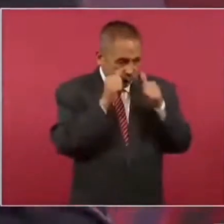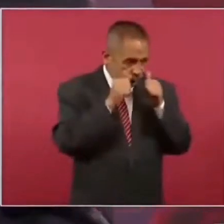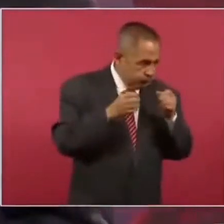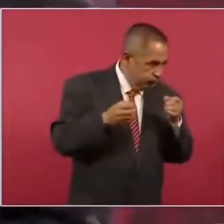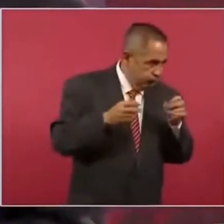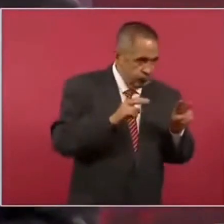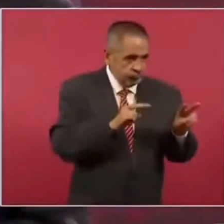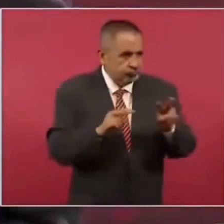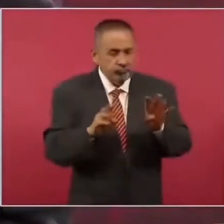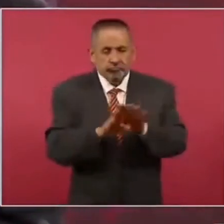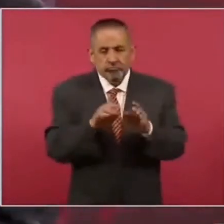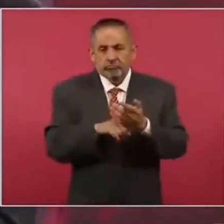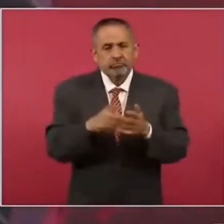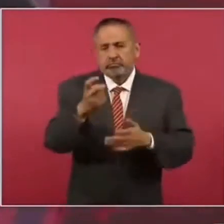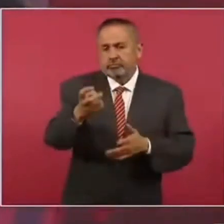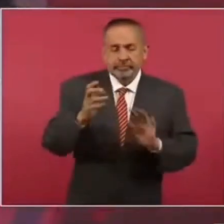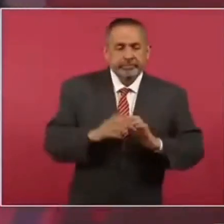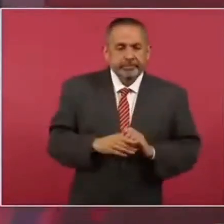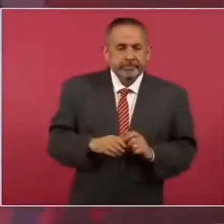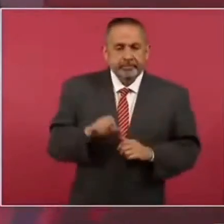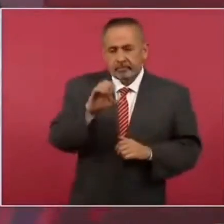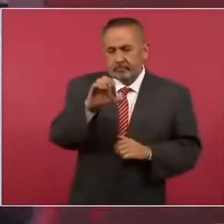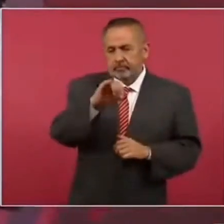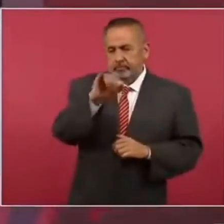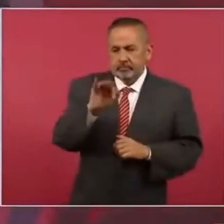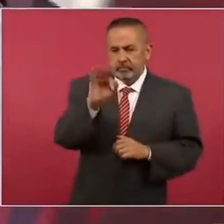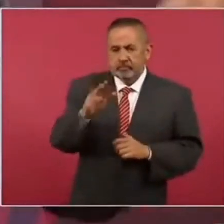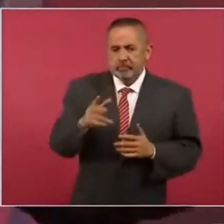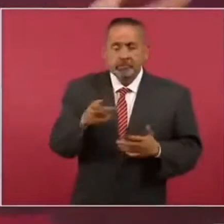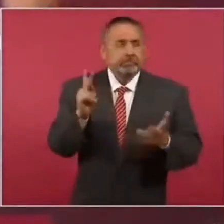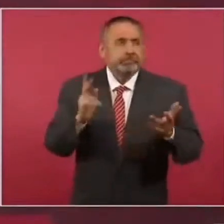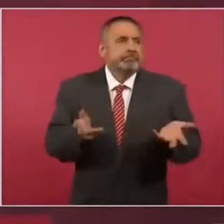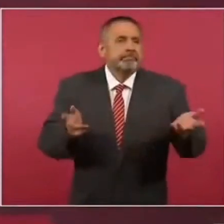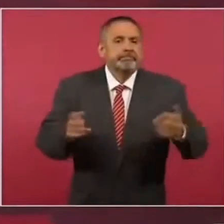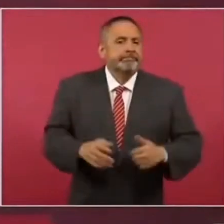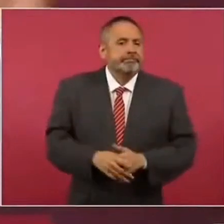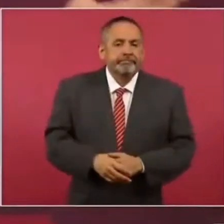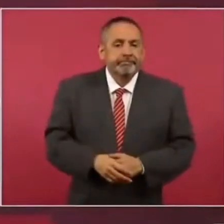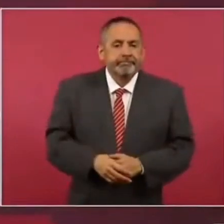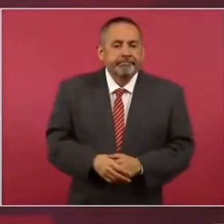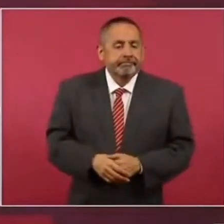órgano, el Consejo de la Judicatura. Pero